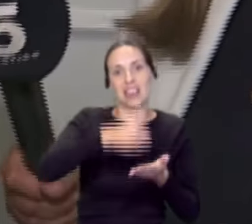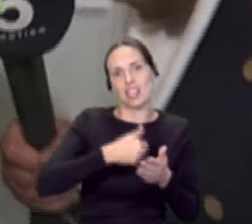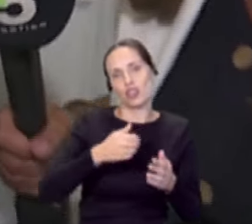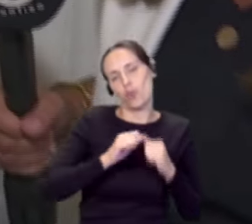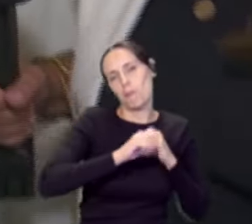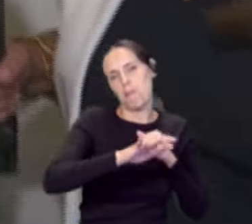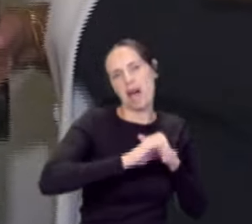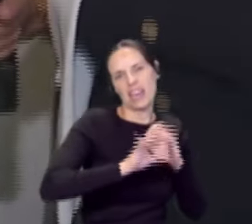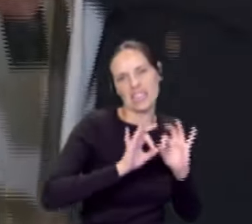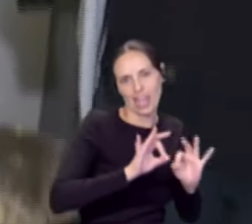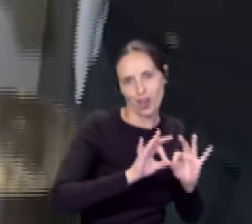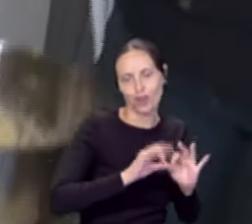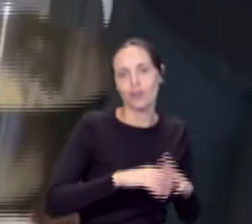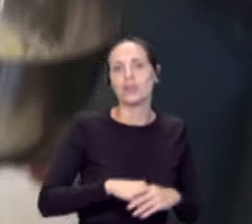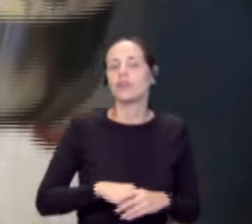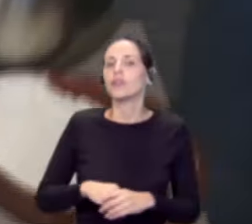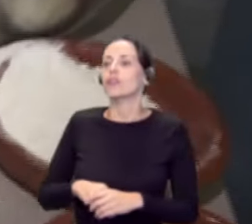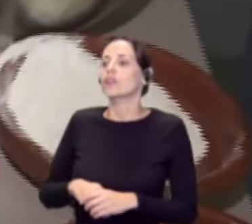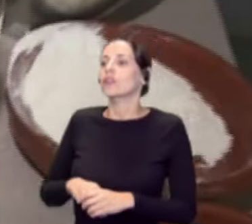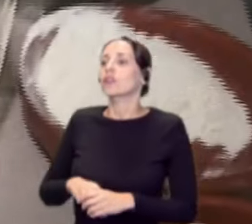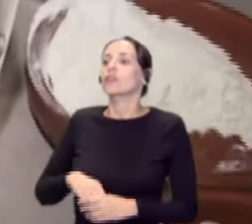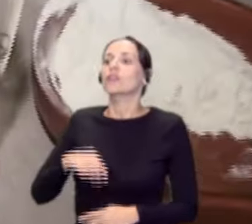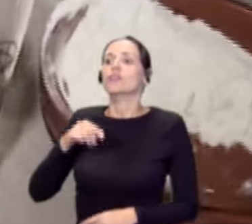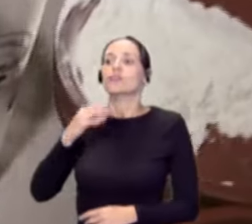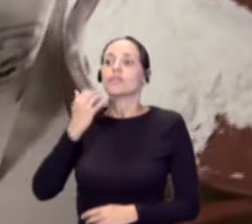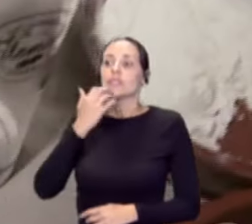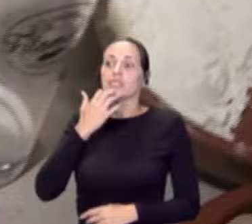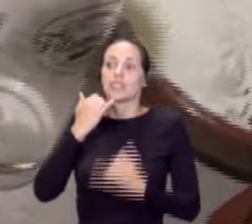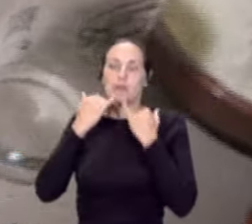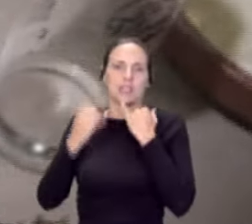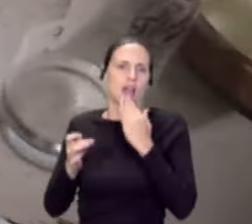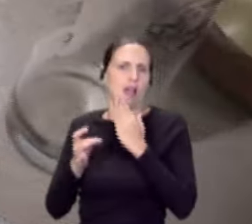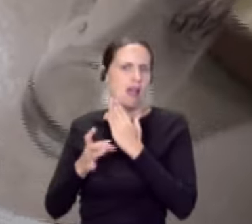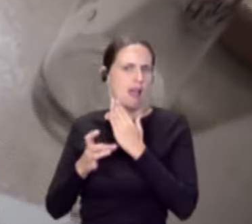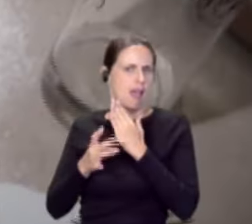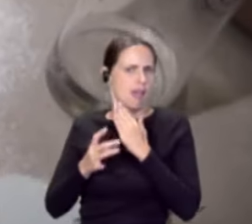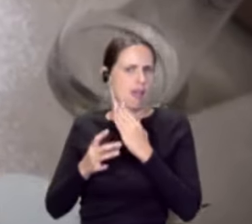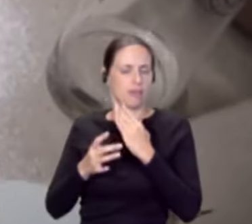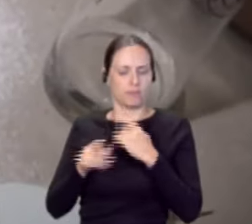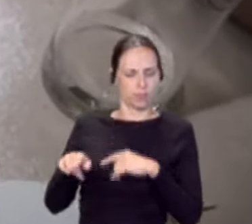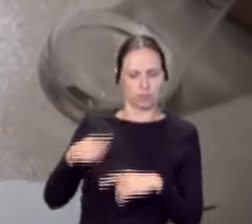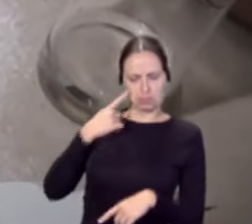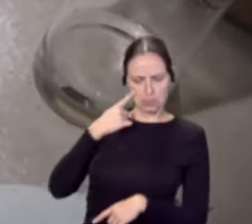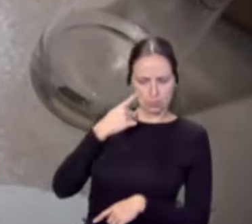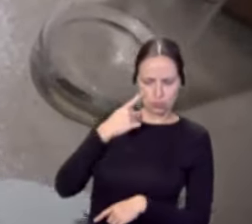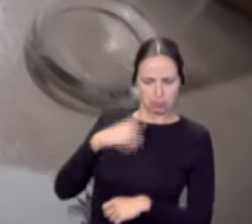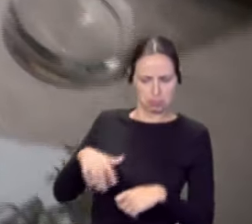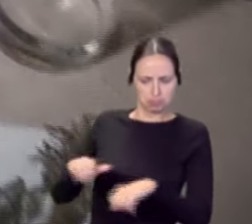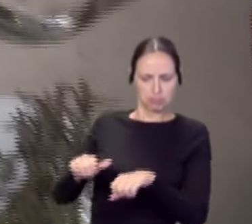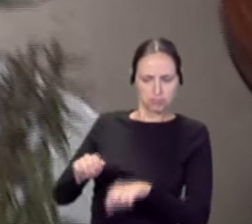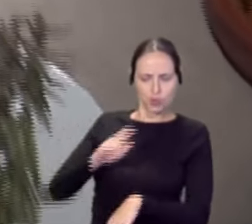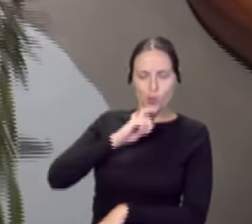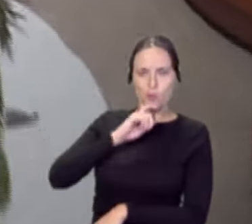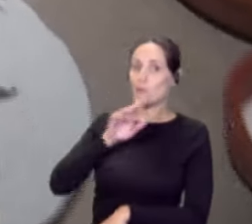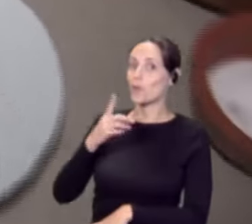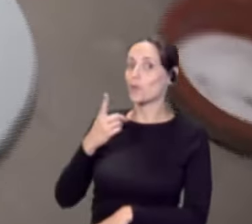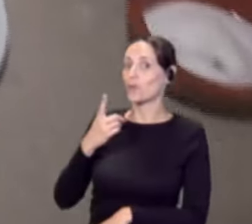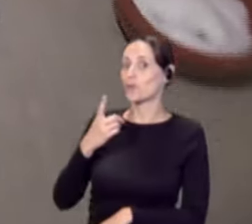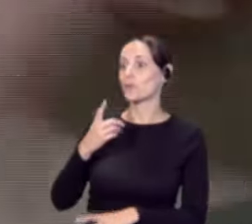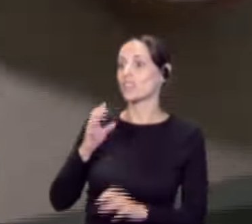buena pasta que se precie no le puede faltar, estamos viendo pues cómo estás estirando la pasta, pero no le puede faltar